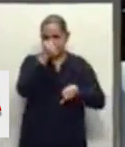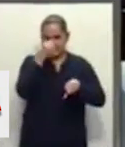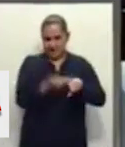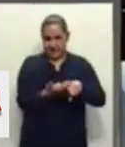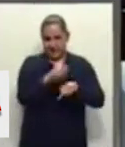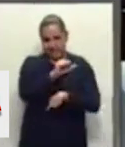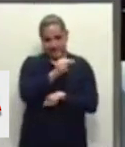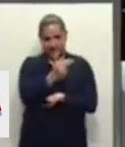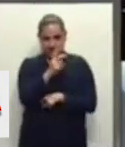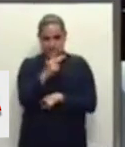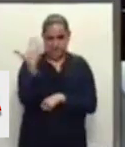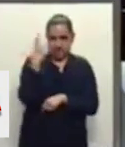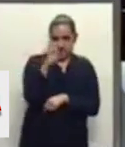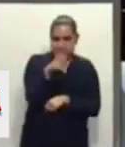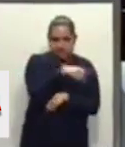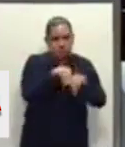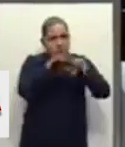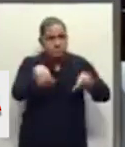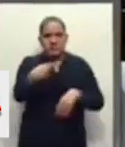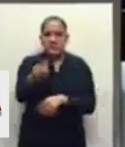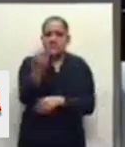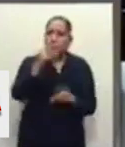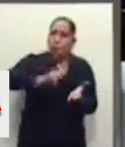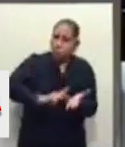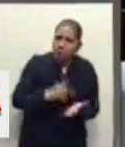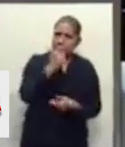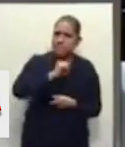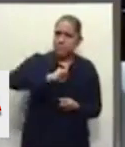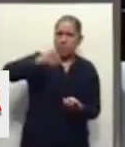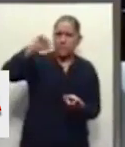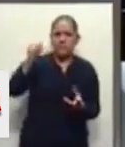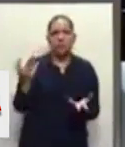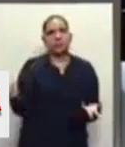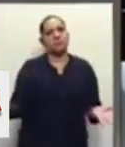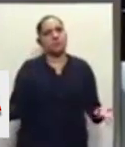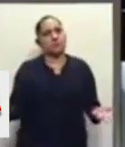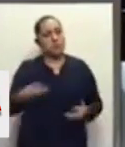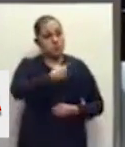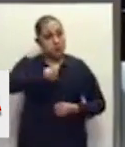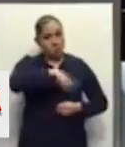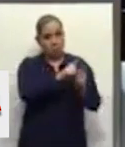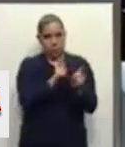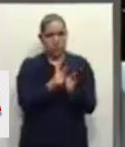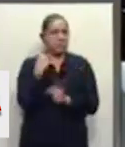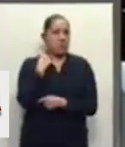de Hacienda. Morena solicitó en la pasada